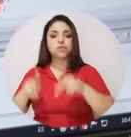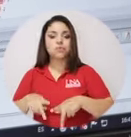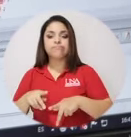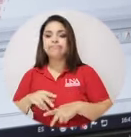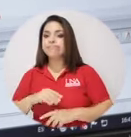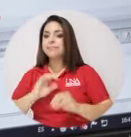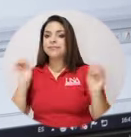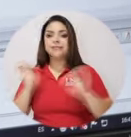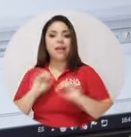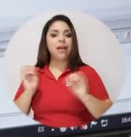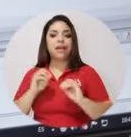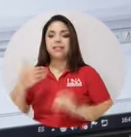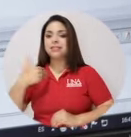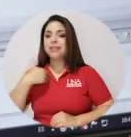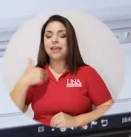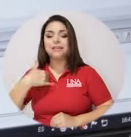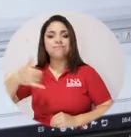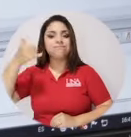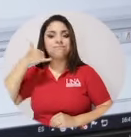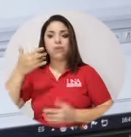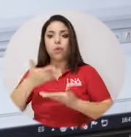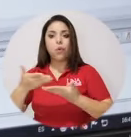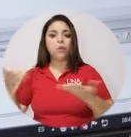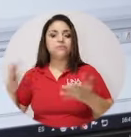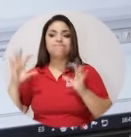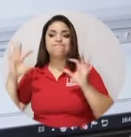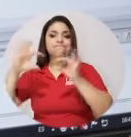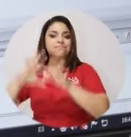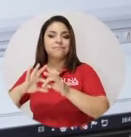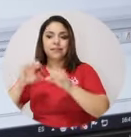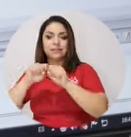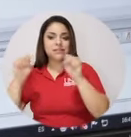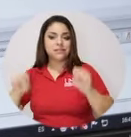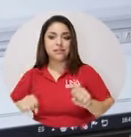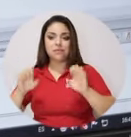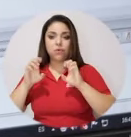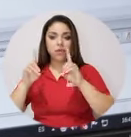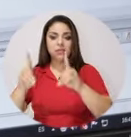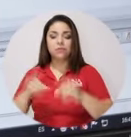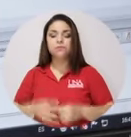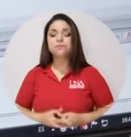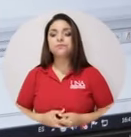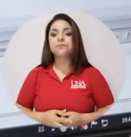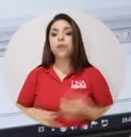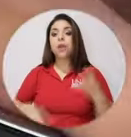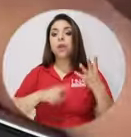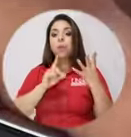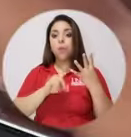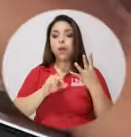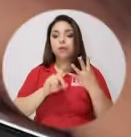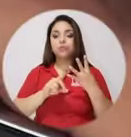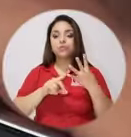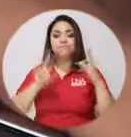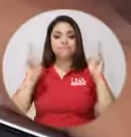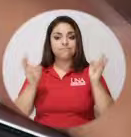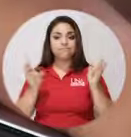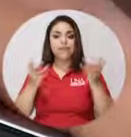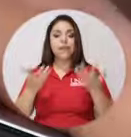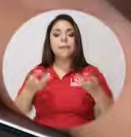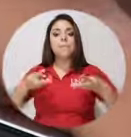en ninguna vinculación con el sistema educativo. Un cuarto aspecto es que la